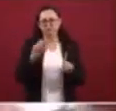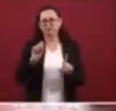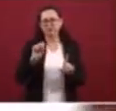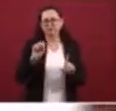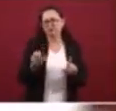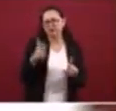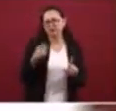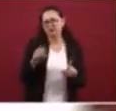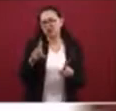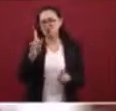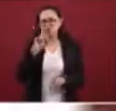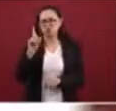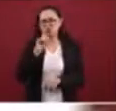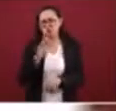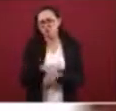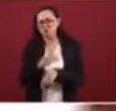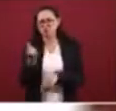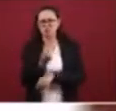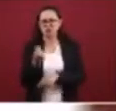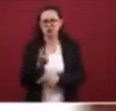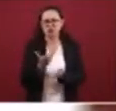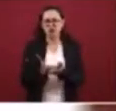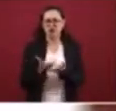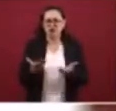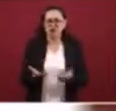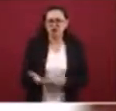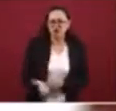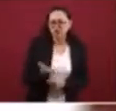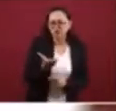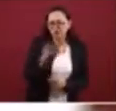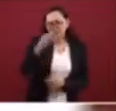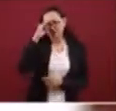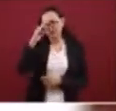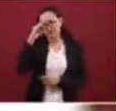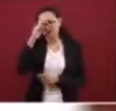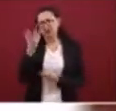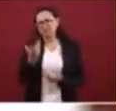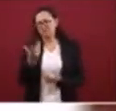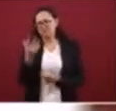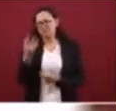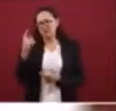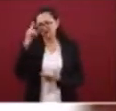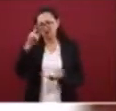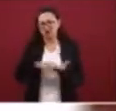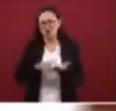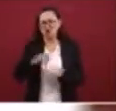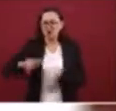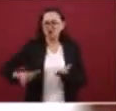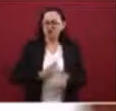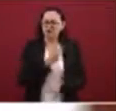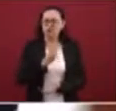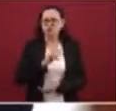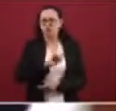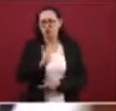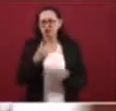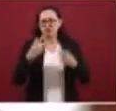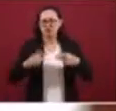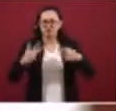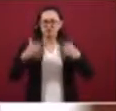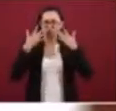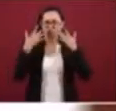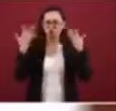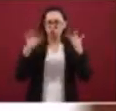Gobernación y de dónde cree que usted que nacen estos, pues estos rumores de otra nueva baja de su gobierno? También